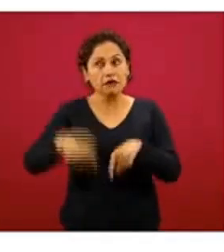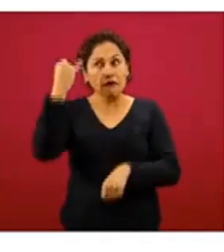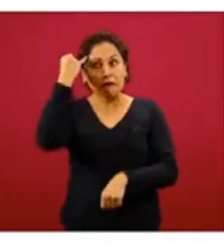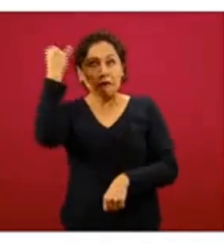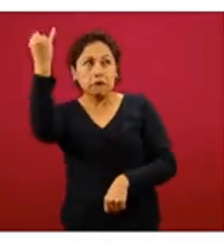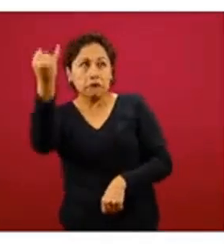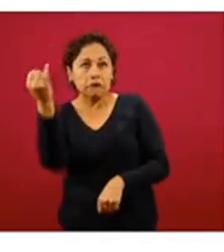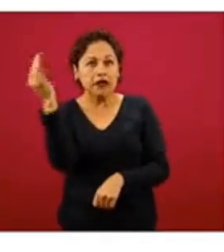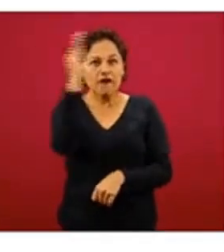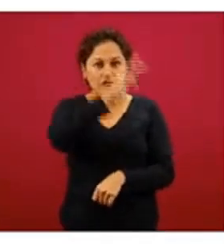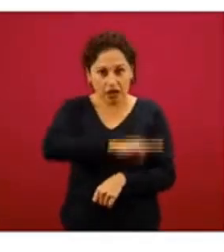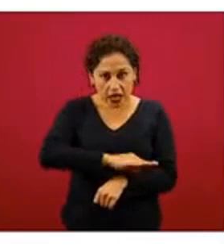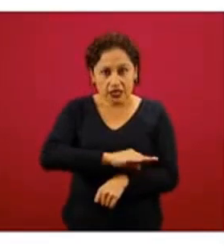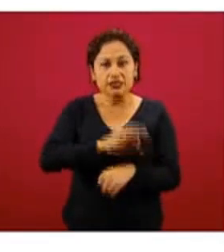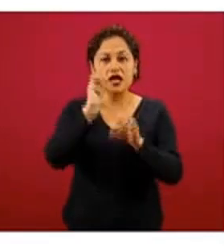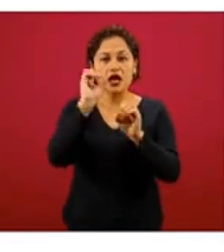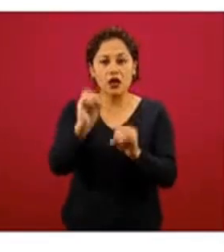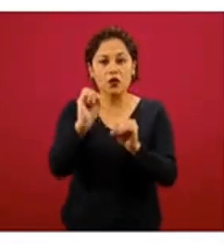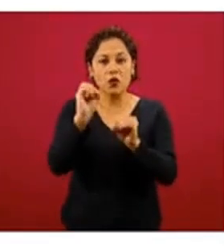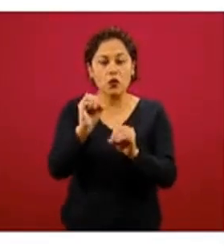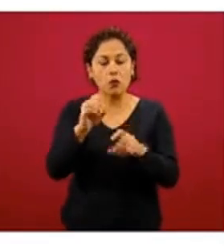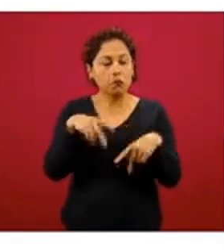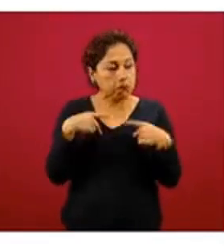no ha llegado todavía estos dos